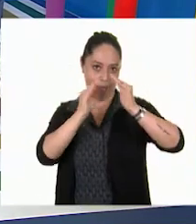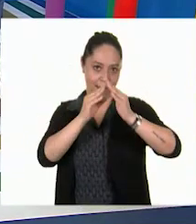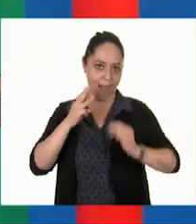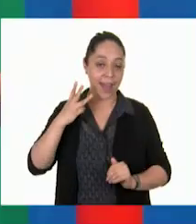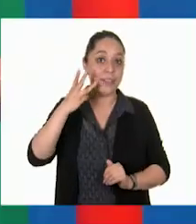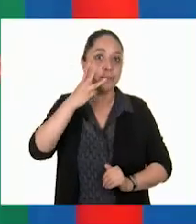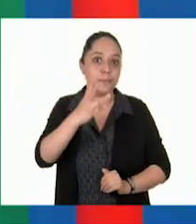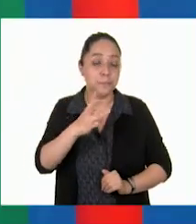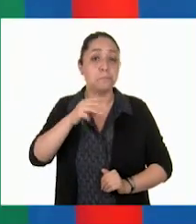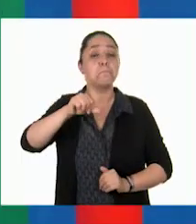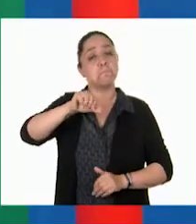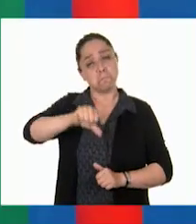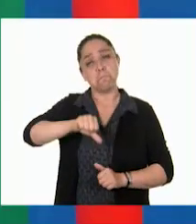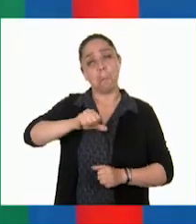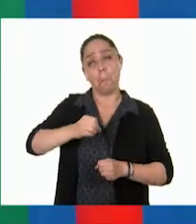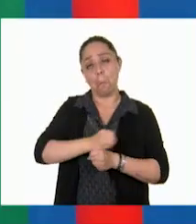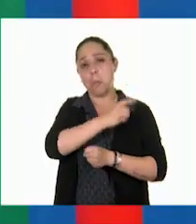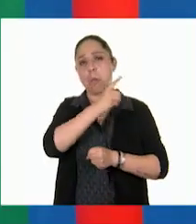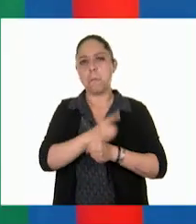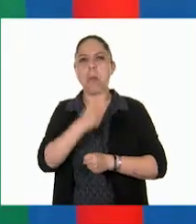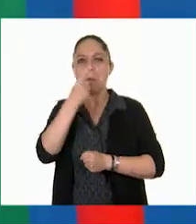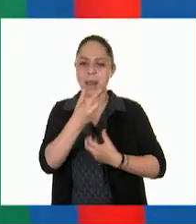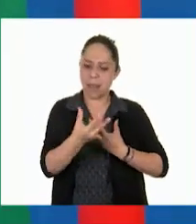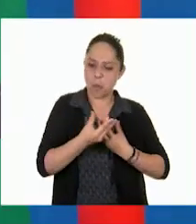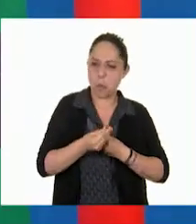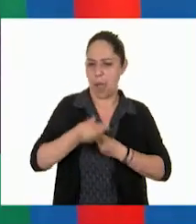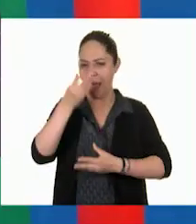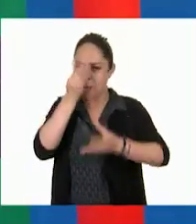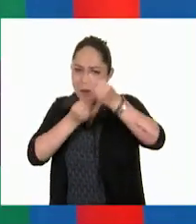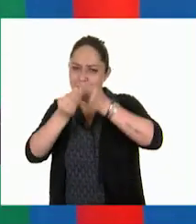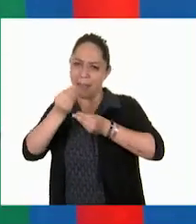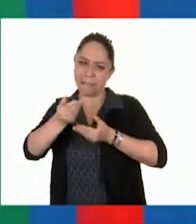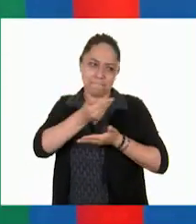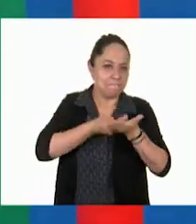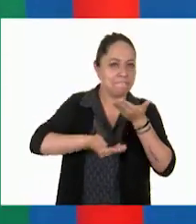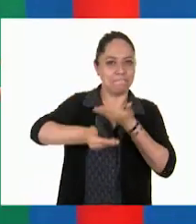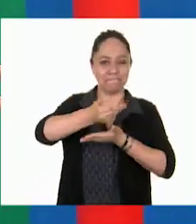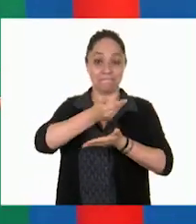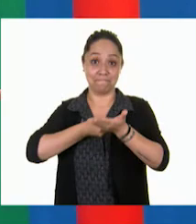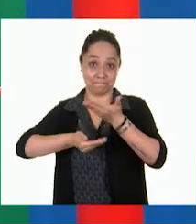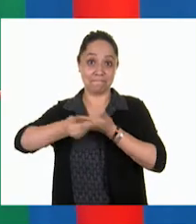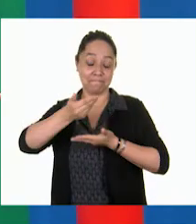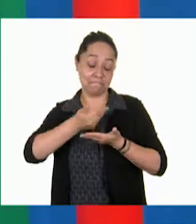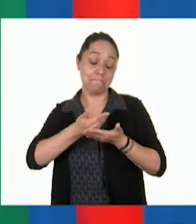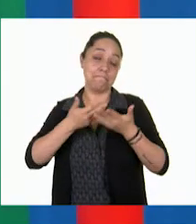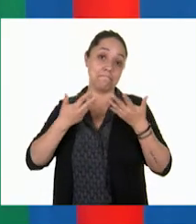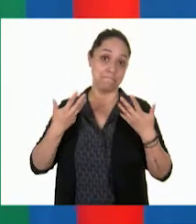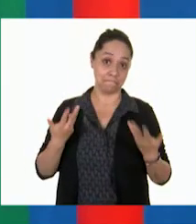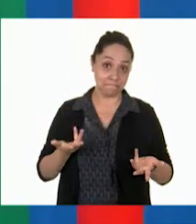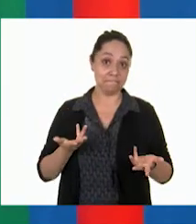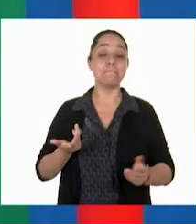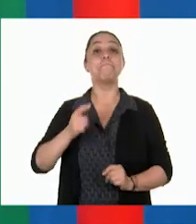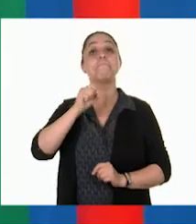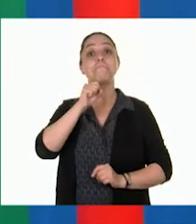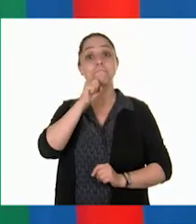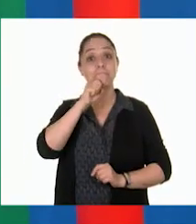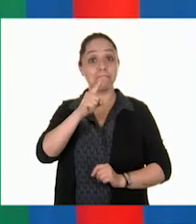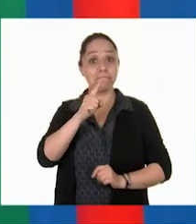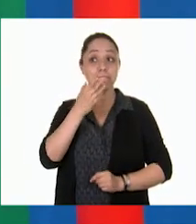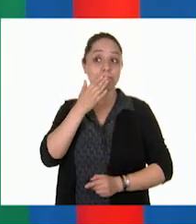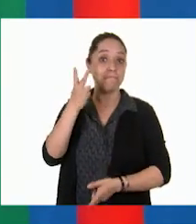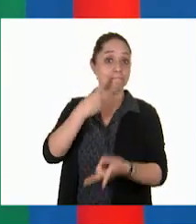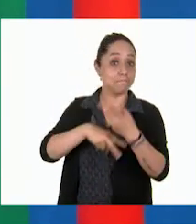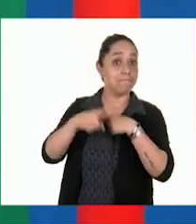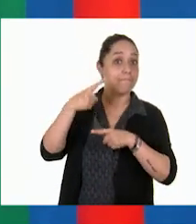Y es una oportunidad más para aprender juntos aquí con todos ustedes. Y bueno, pues también darles la bienvenida